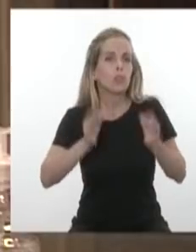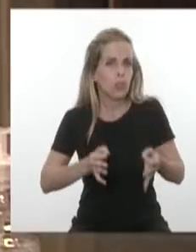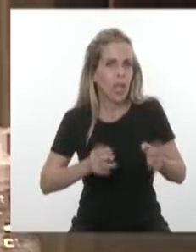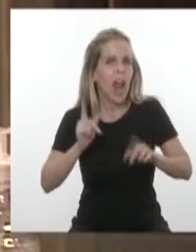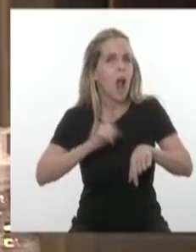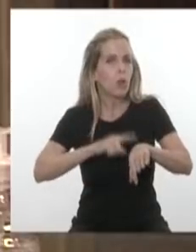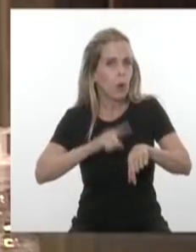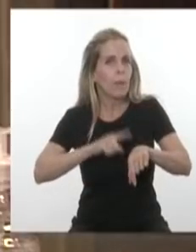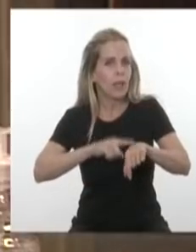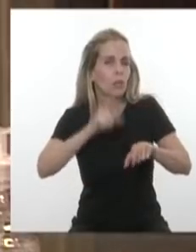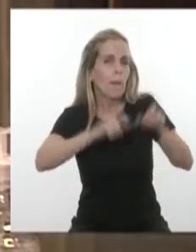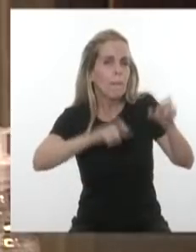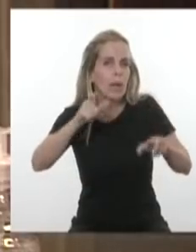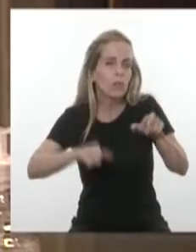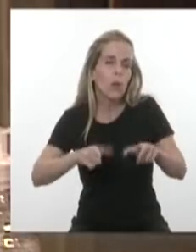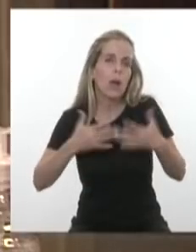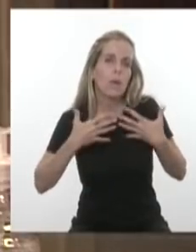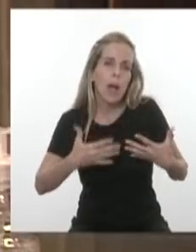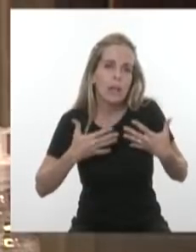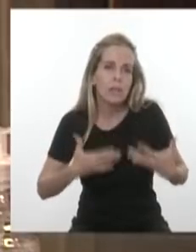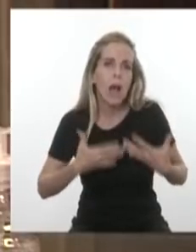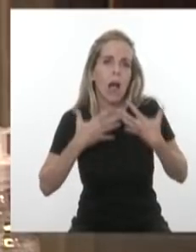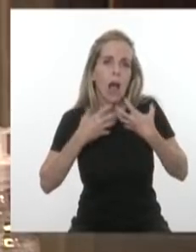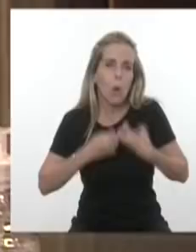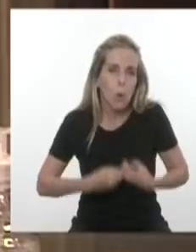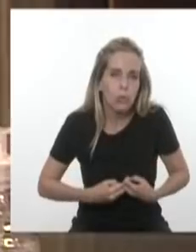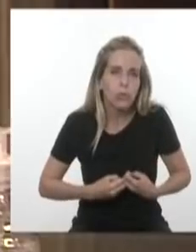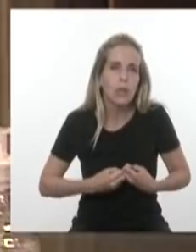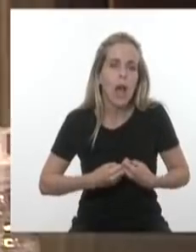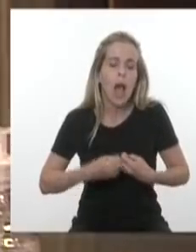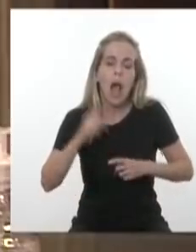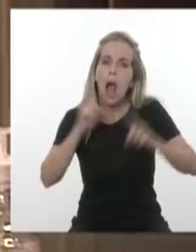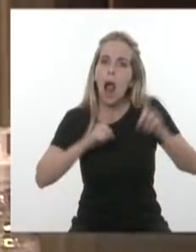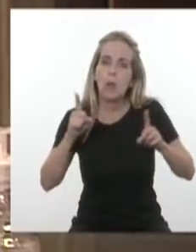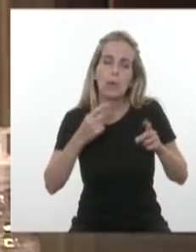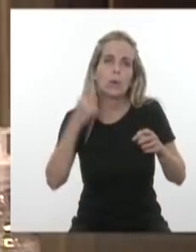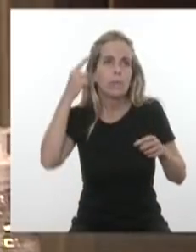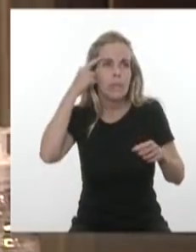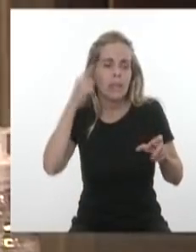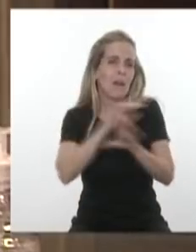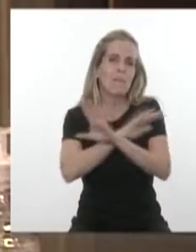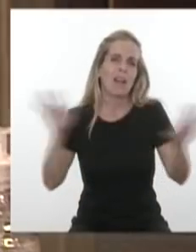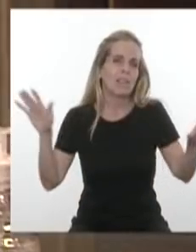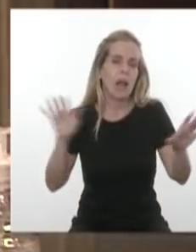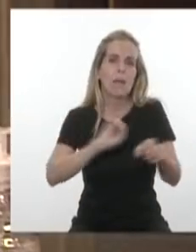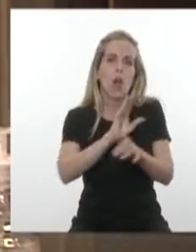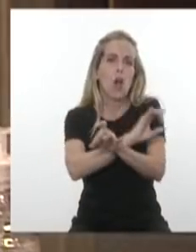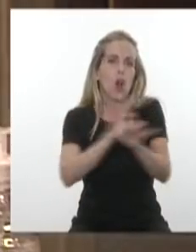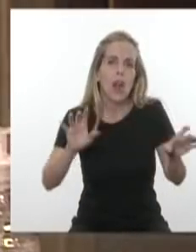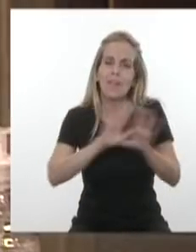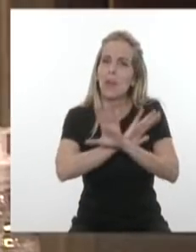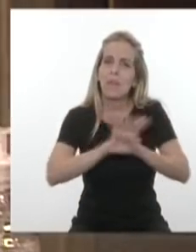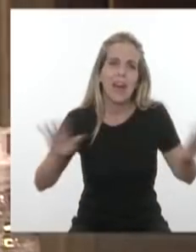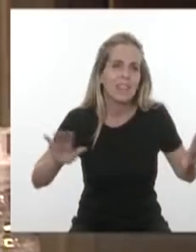sentimos cansancio de las limitaciones y algunos hasta hartazgo de la pandemia un año